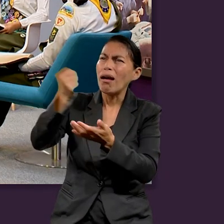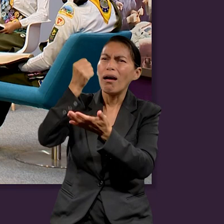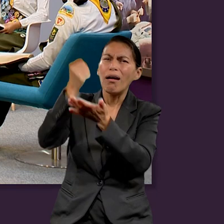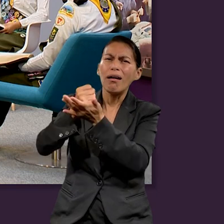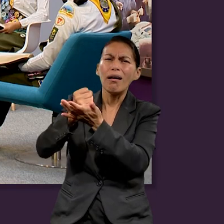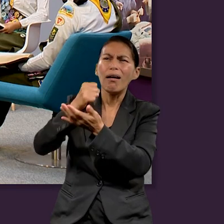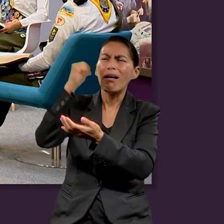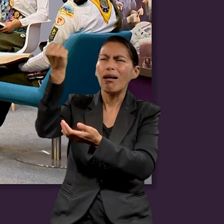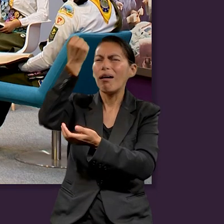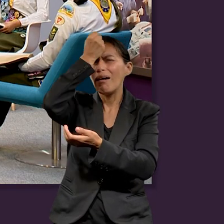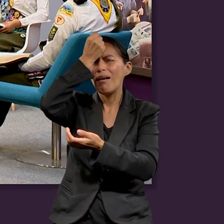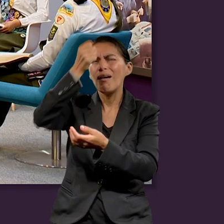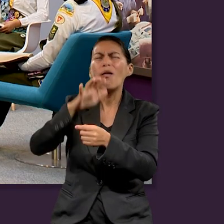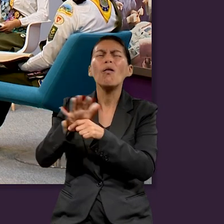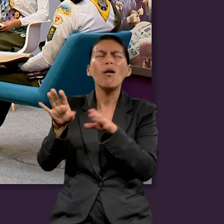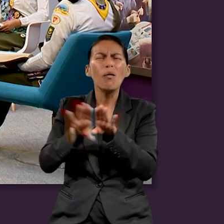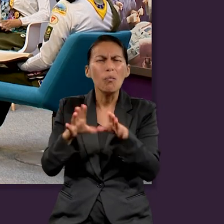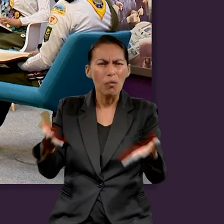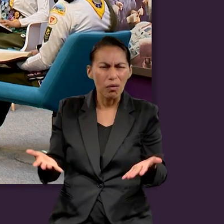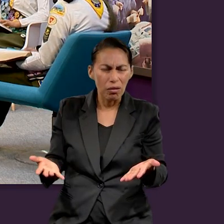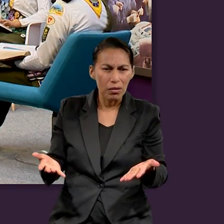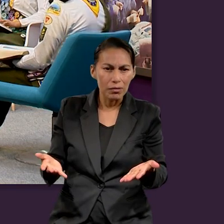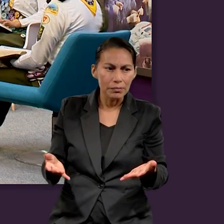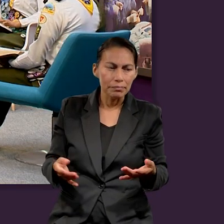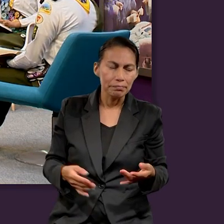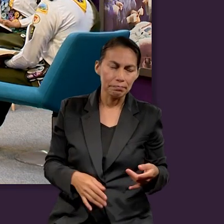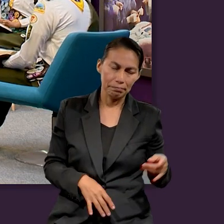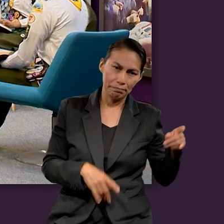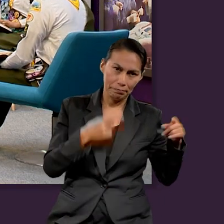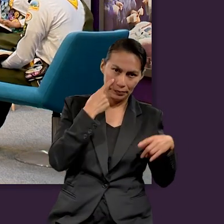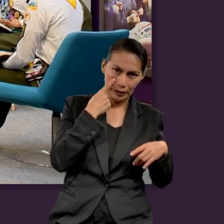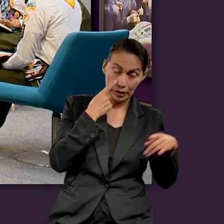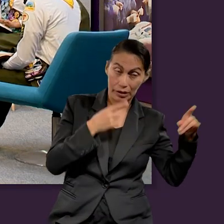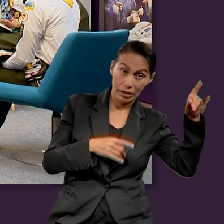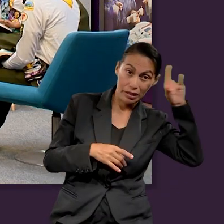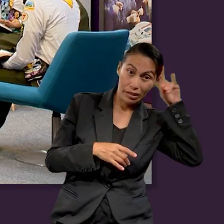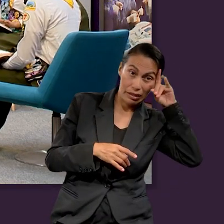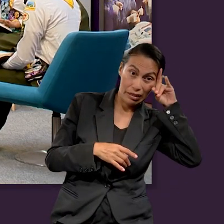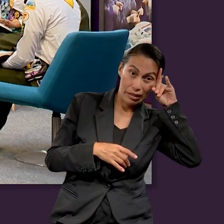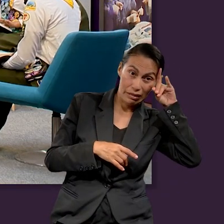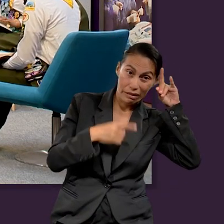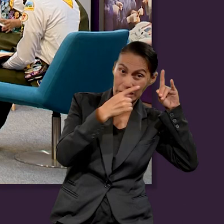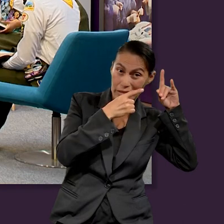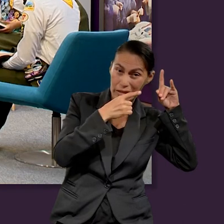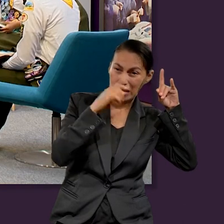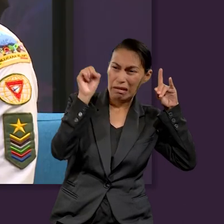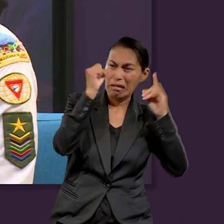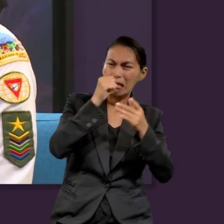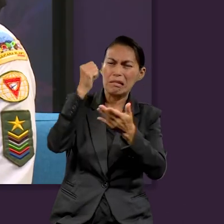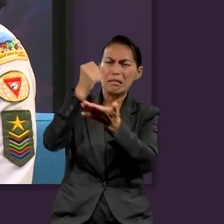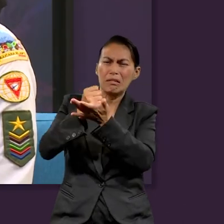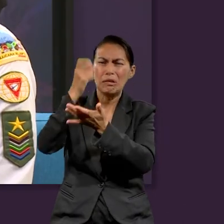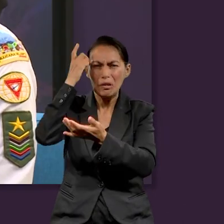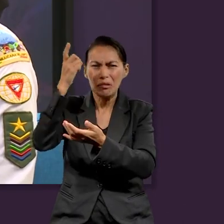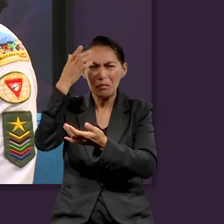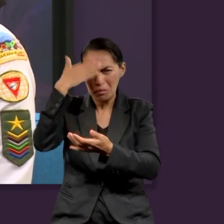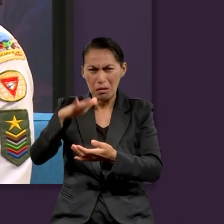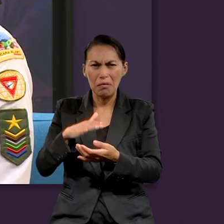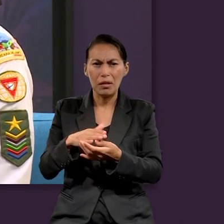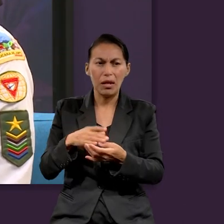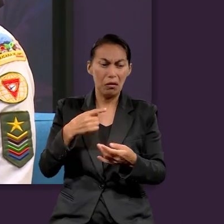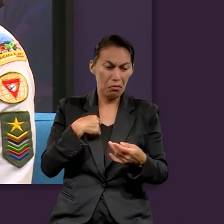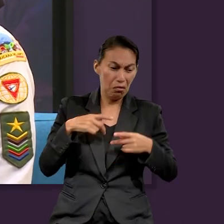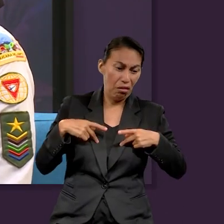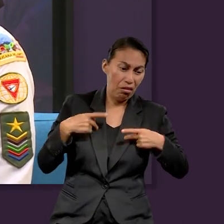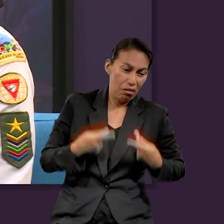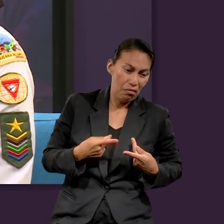Dios bueno Satanás bien conoce Cuál es el sello de Dios sabe Cuáles